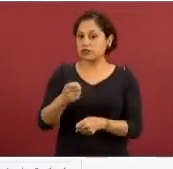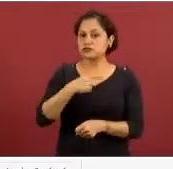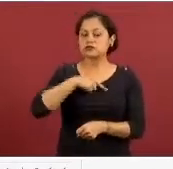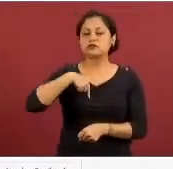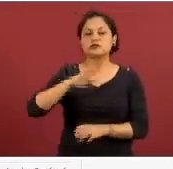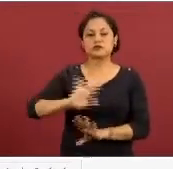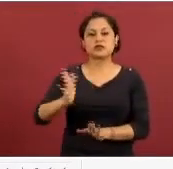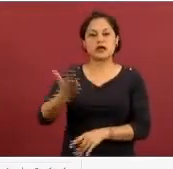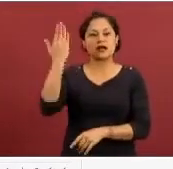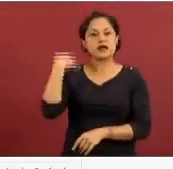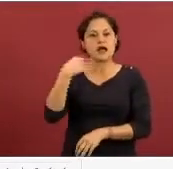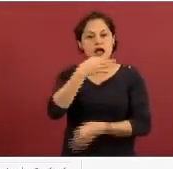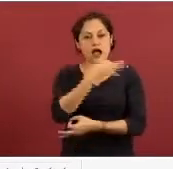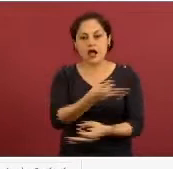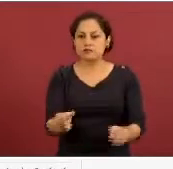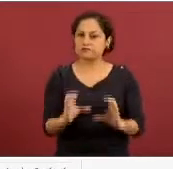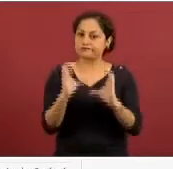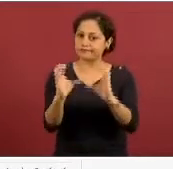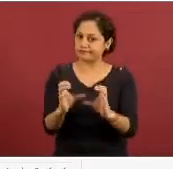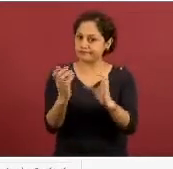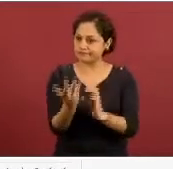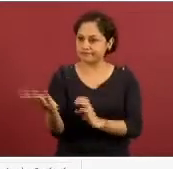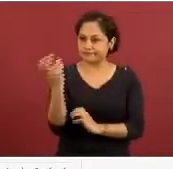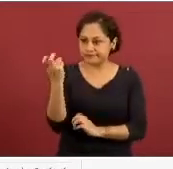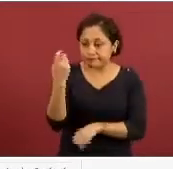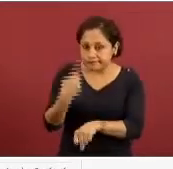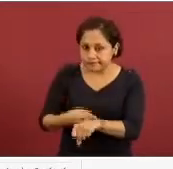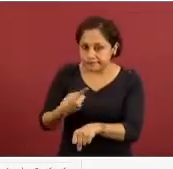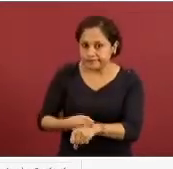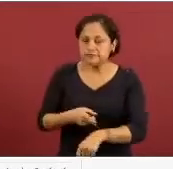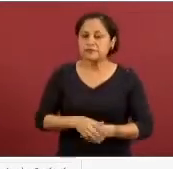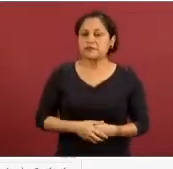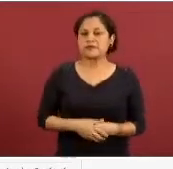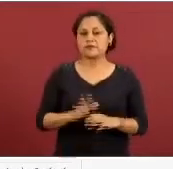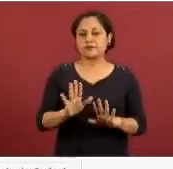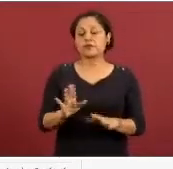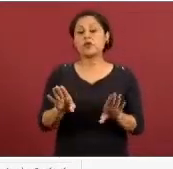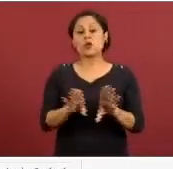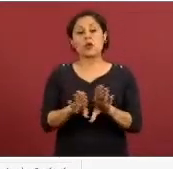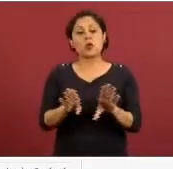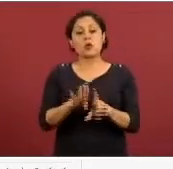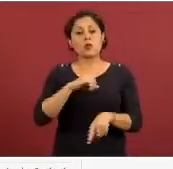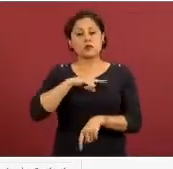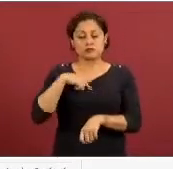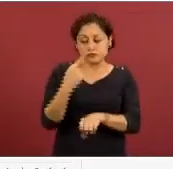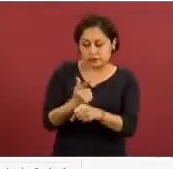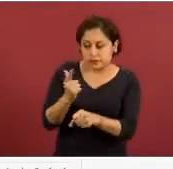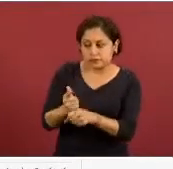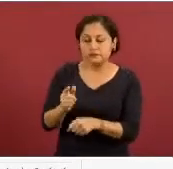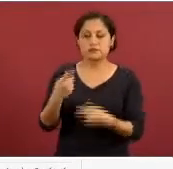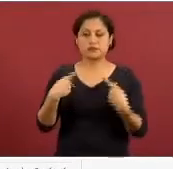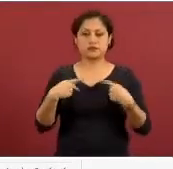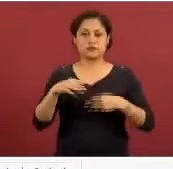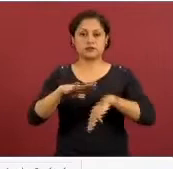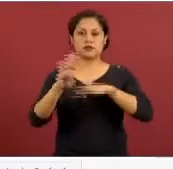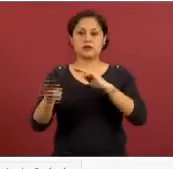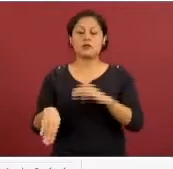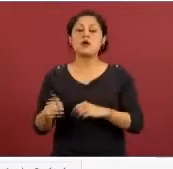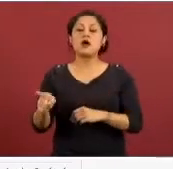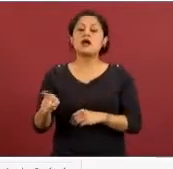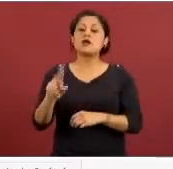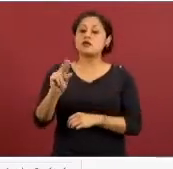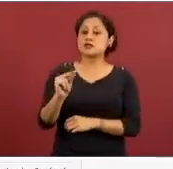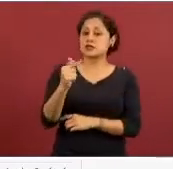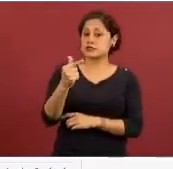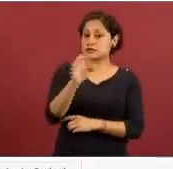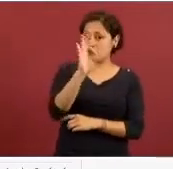COVID-19. El sexo en específico en el que se han presentado estas defunciones ha sido en un 87% en